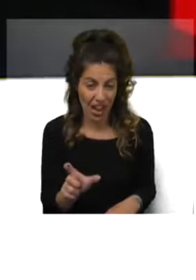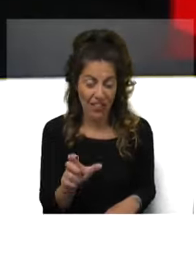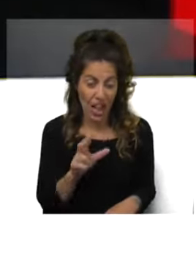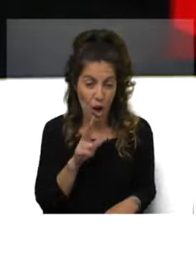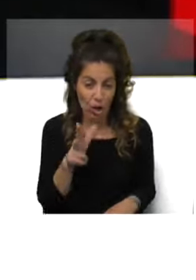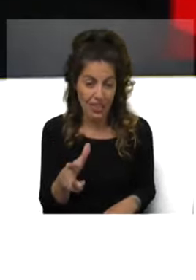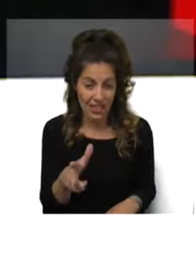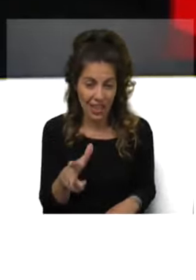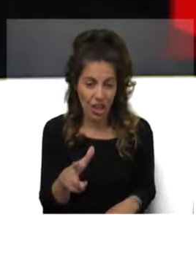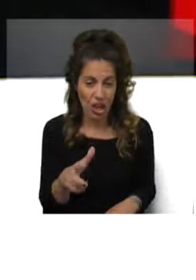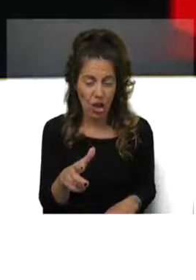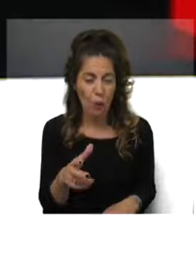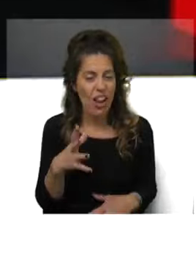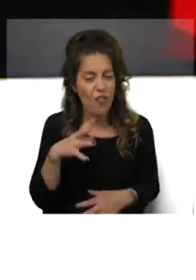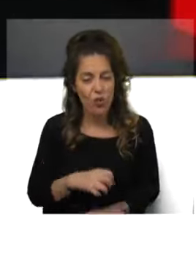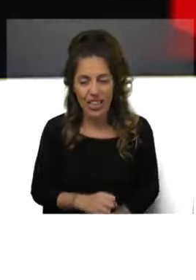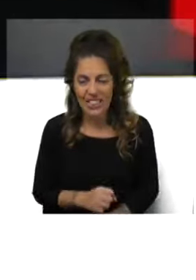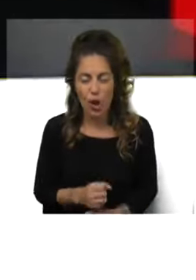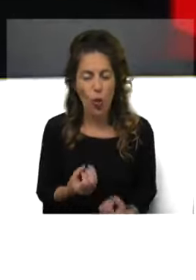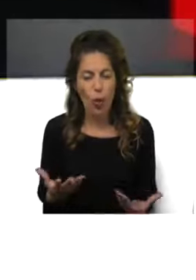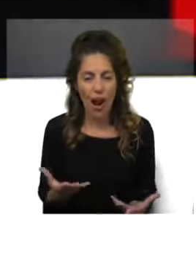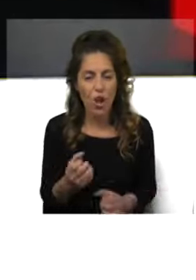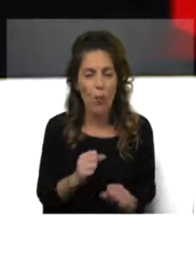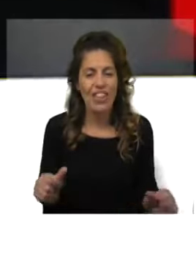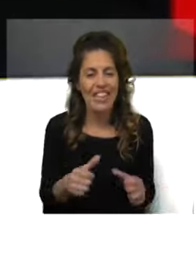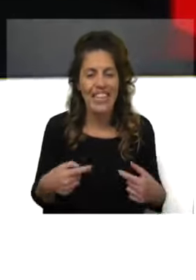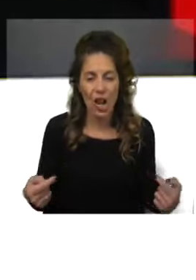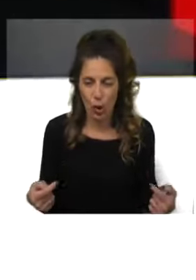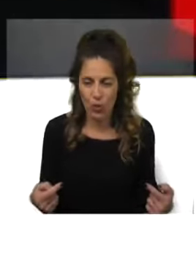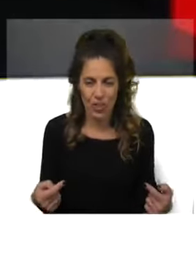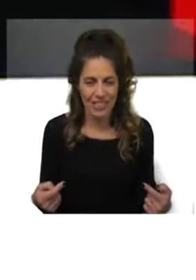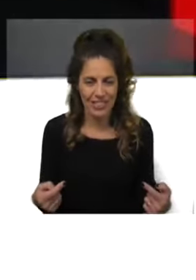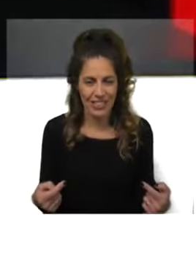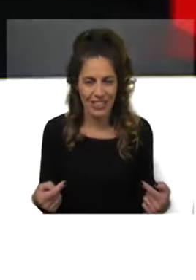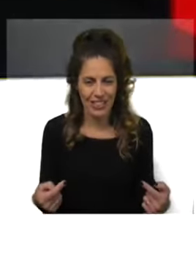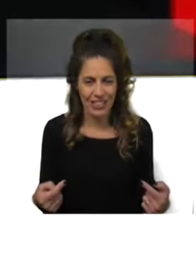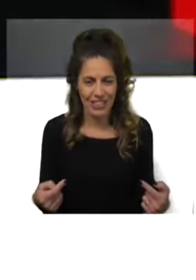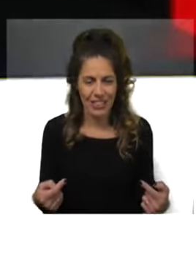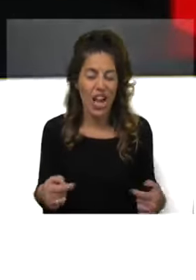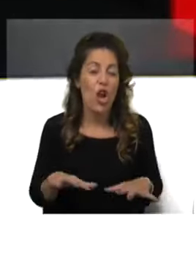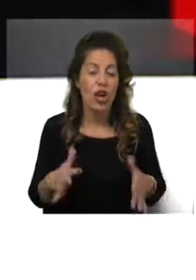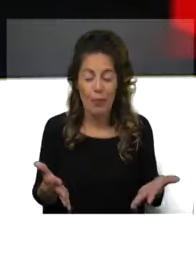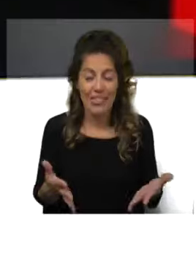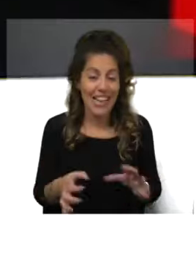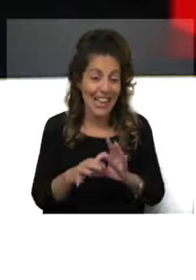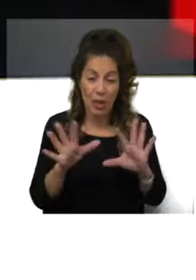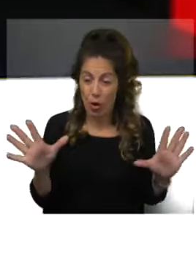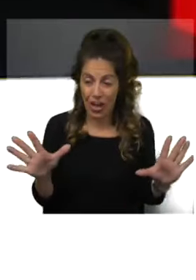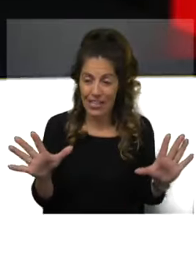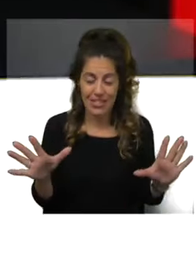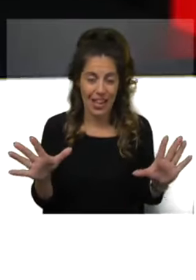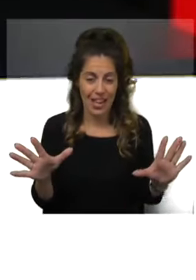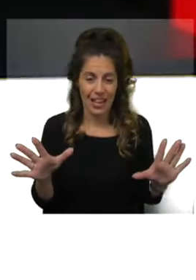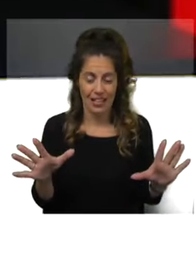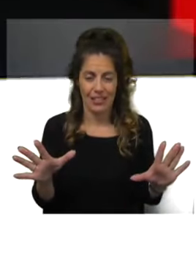decir como que la gran frustración muchas veces es no poder hacer las cosas no es decir eh Y lo que pasa que en democracia y